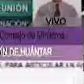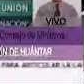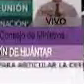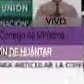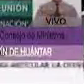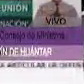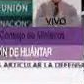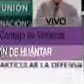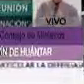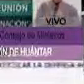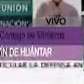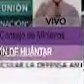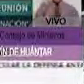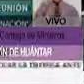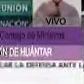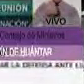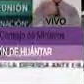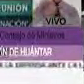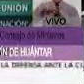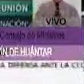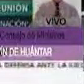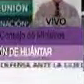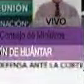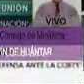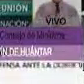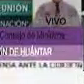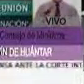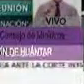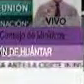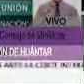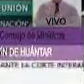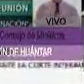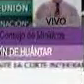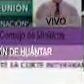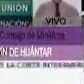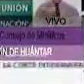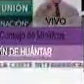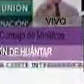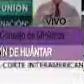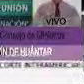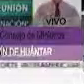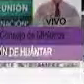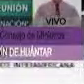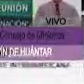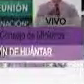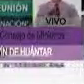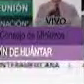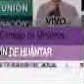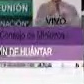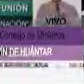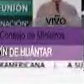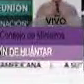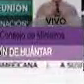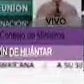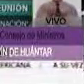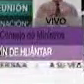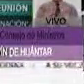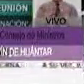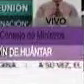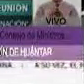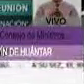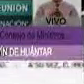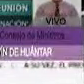Quisiéramos lamentar realmente profundamente a nombre del gobierno que existan personas que solamente buscan un